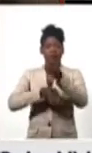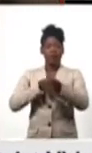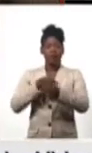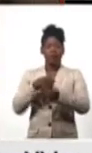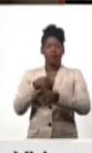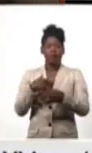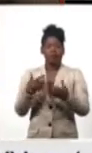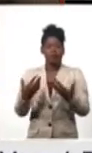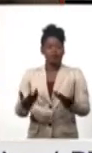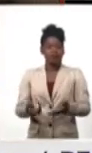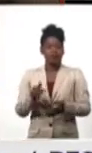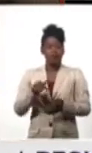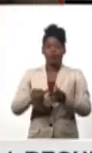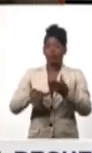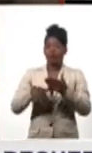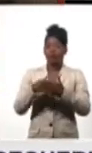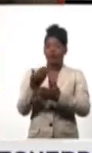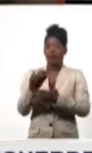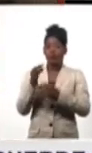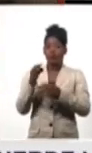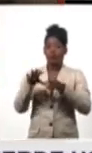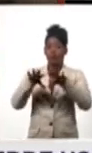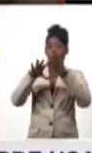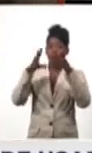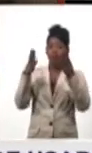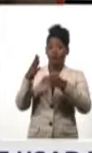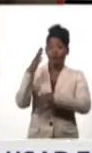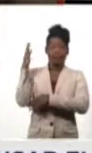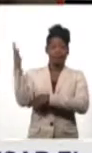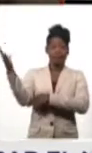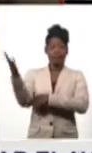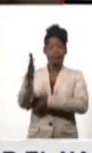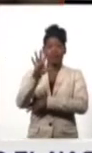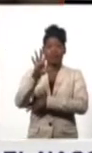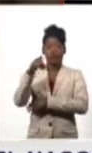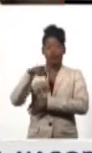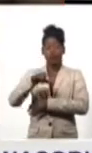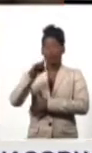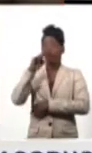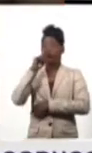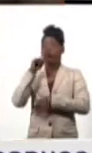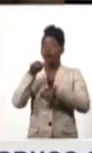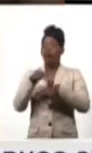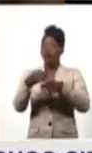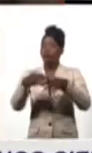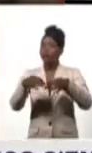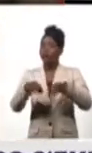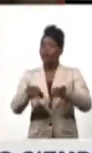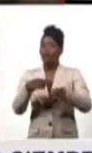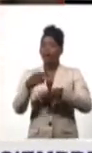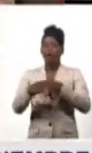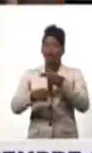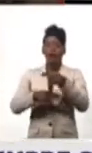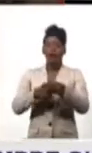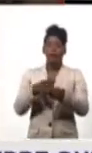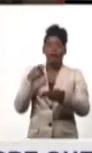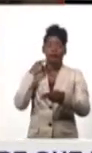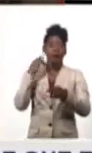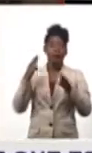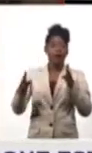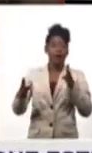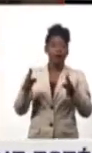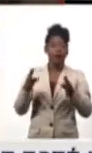es hoy el Día Mundial del Medio Ambiente, 5 de junio, normalmente extendemos durante todo el año la